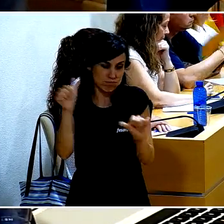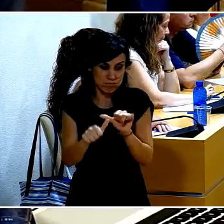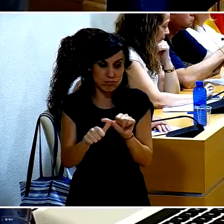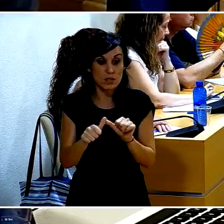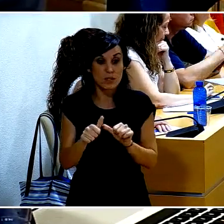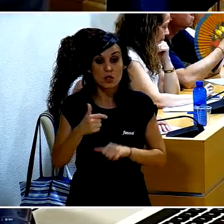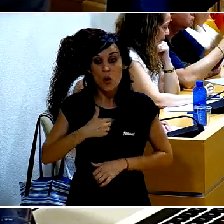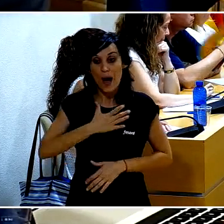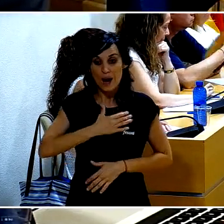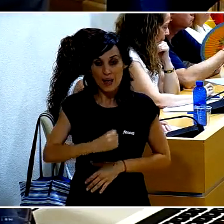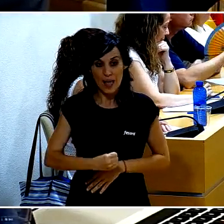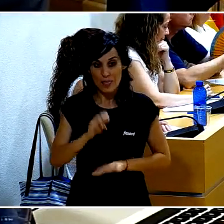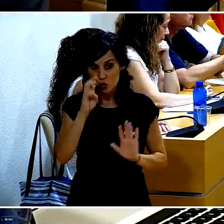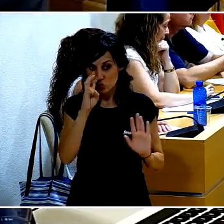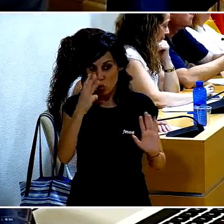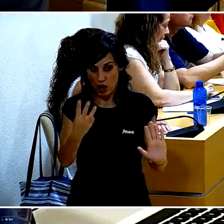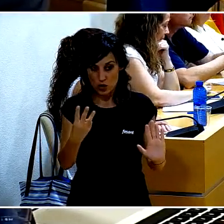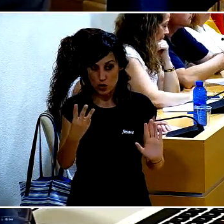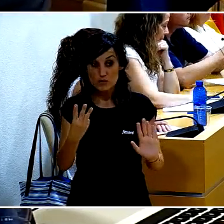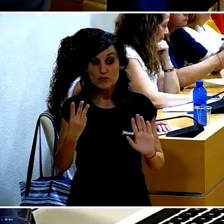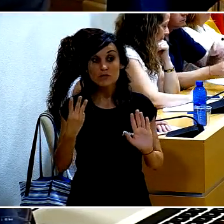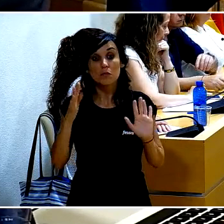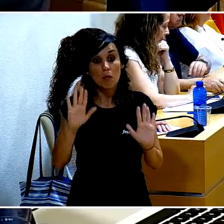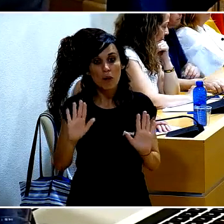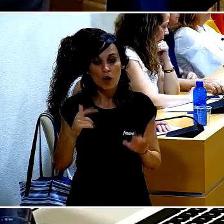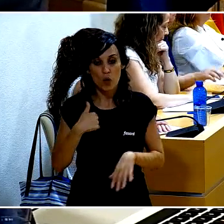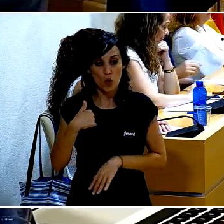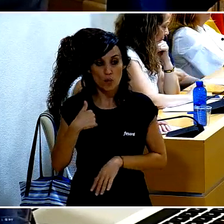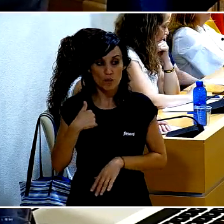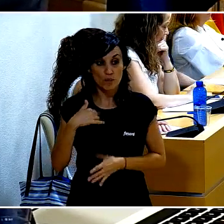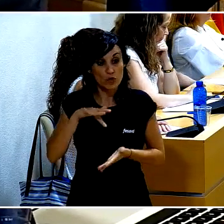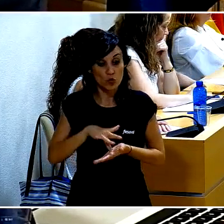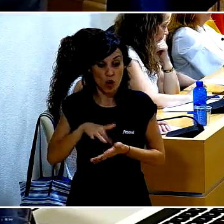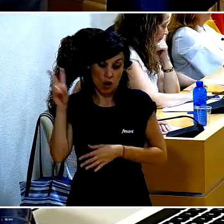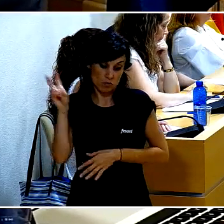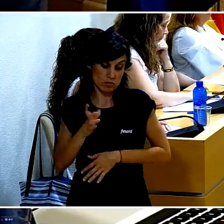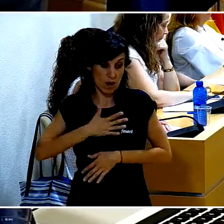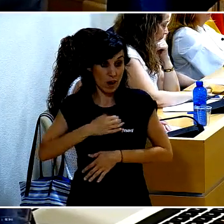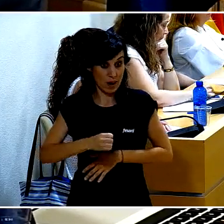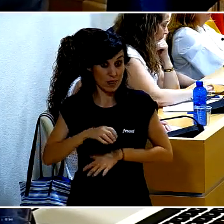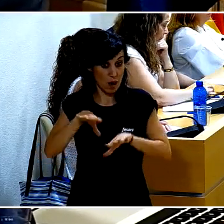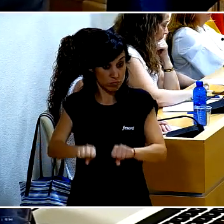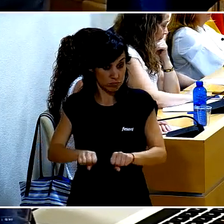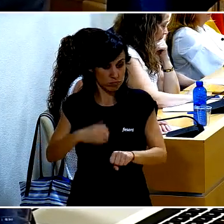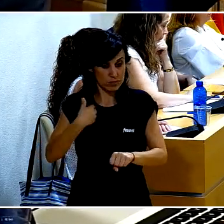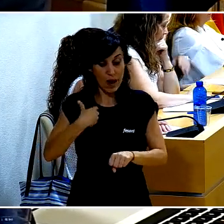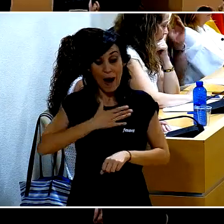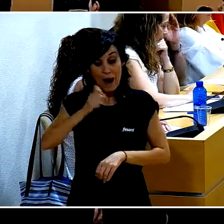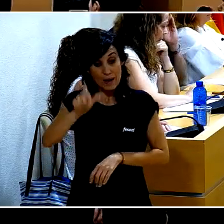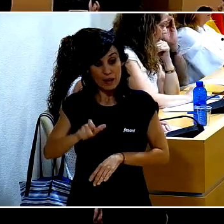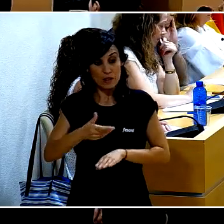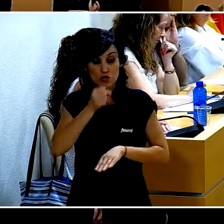Yo he sido alcalde 8 años, pero cuando yo vine a esta alcaldía, ya el anterior alcalde